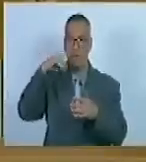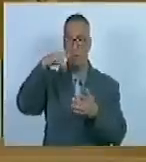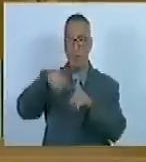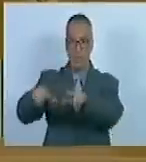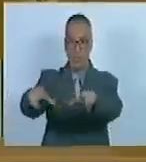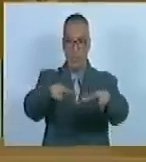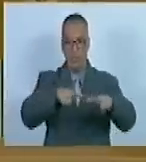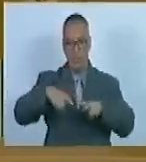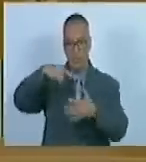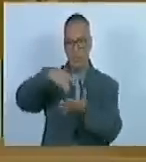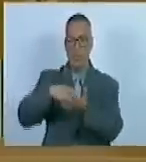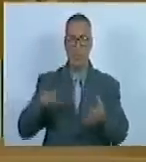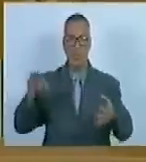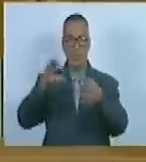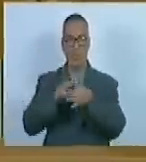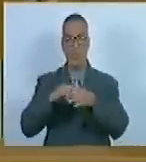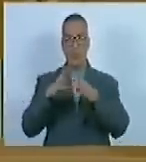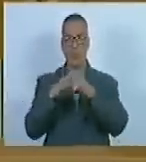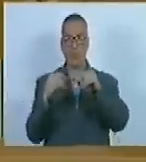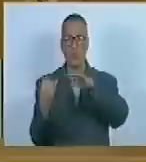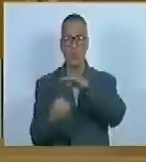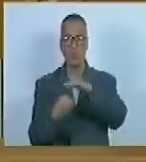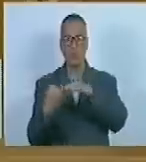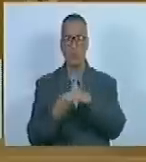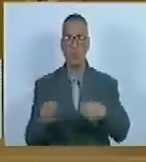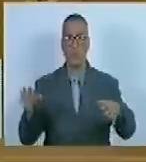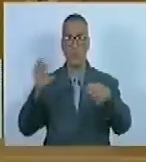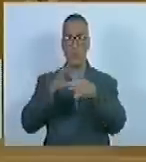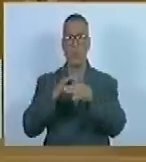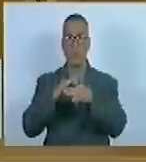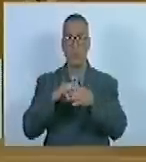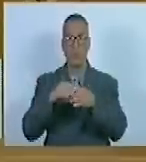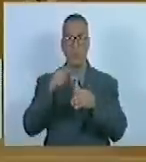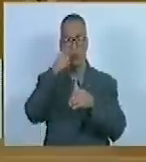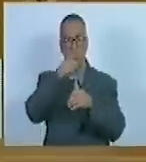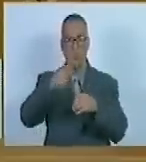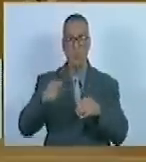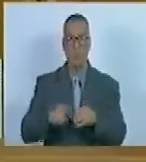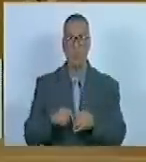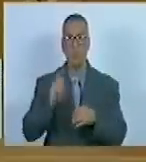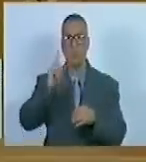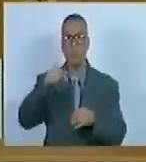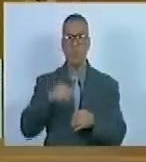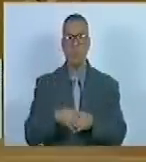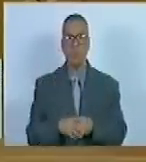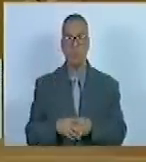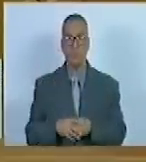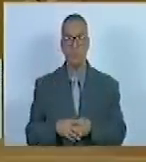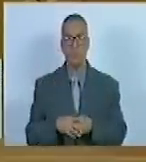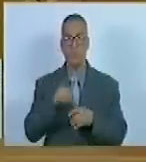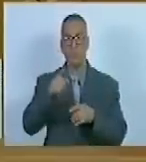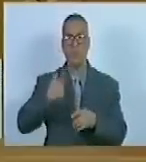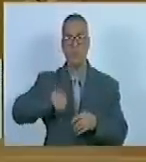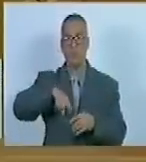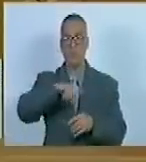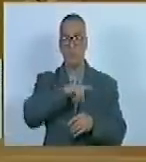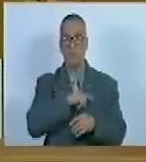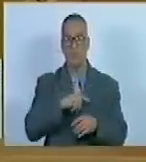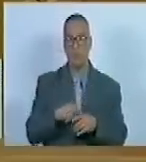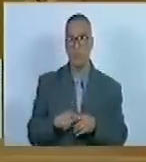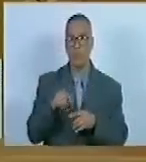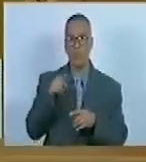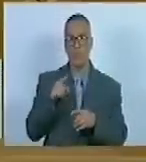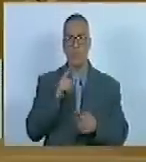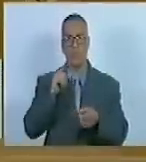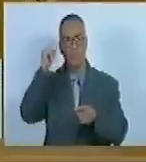La unidad de todas las instituciones, la unidad del pueblo, y por eso es que no nos entienden. Por eso es